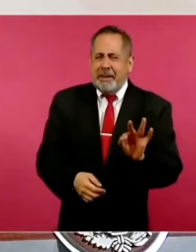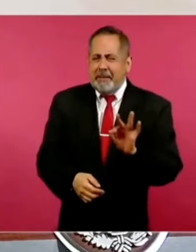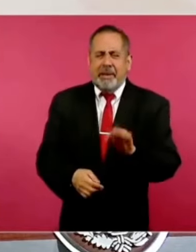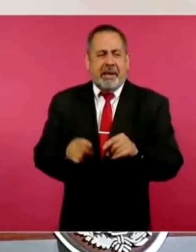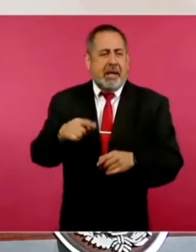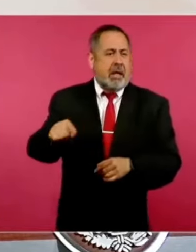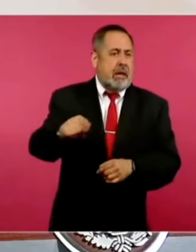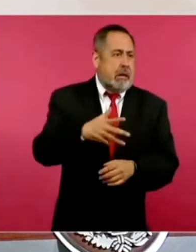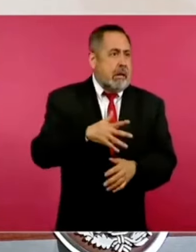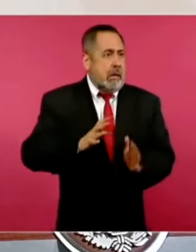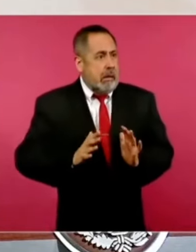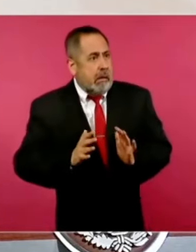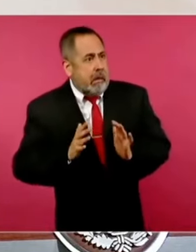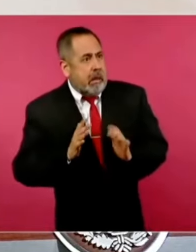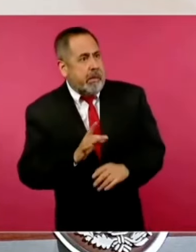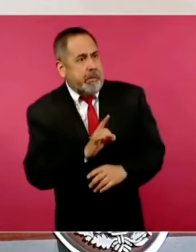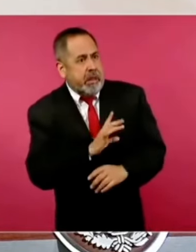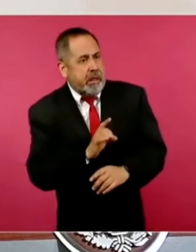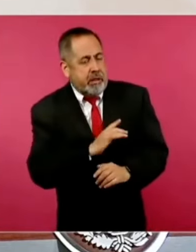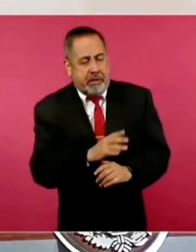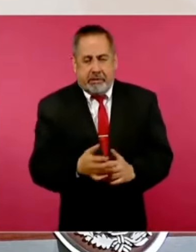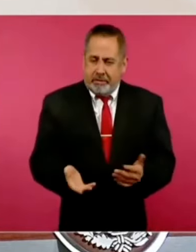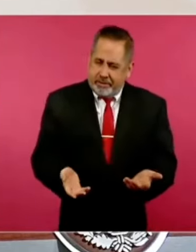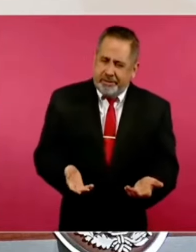Si se da el cambio.